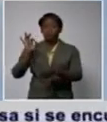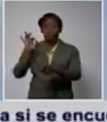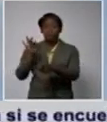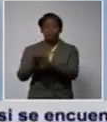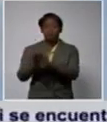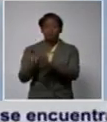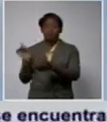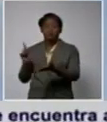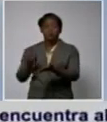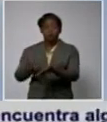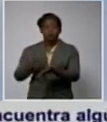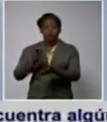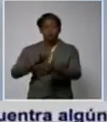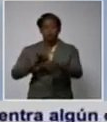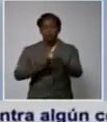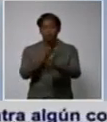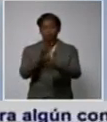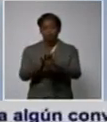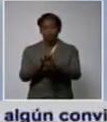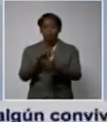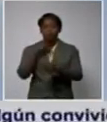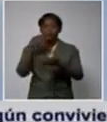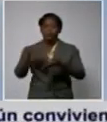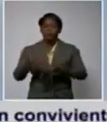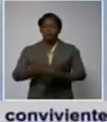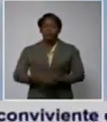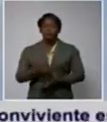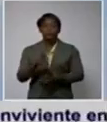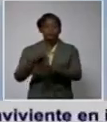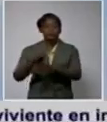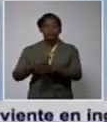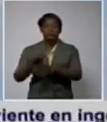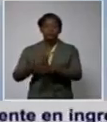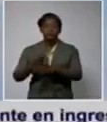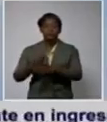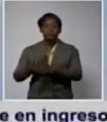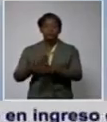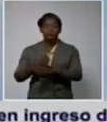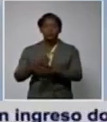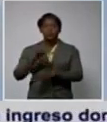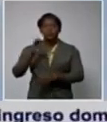pandemia. Y eso da una letalidad en Cuba de un 0,6%,